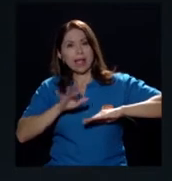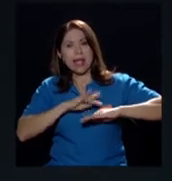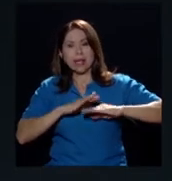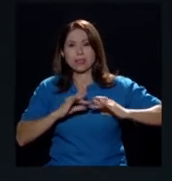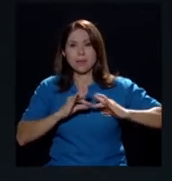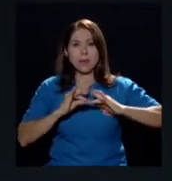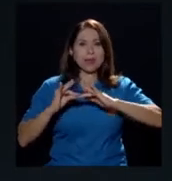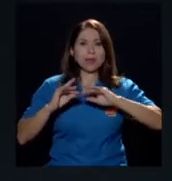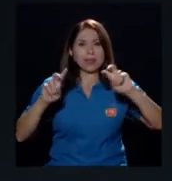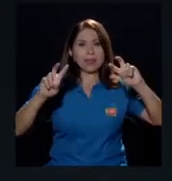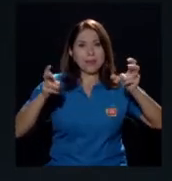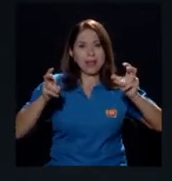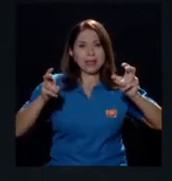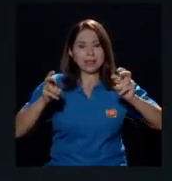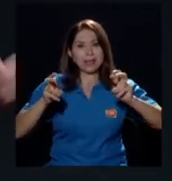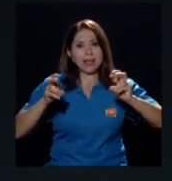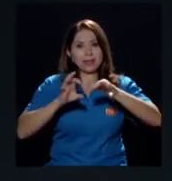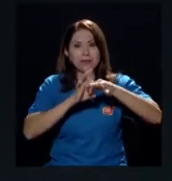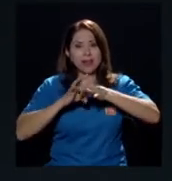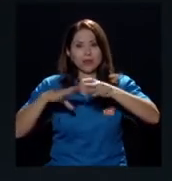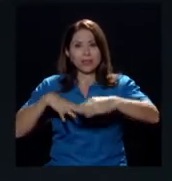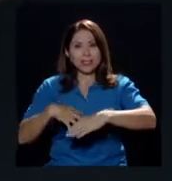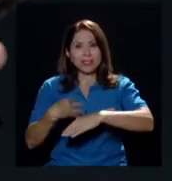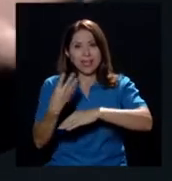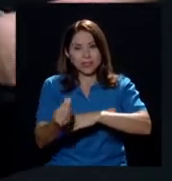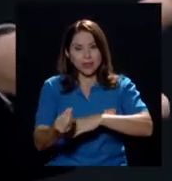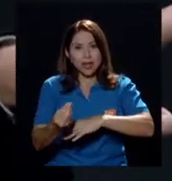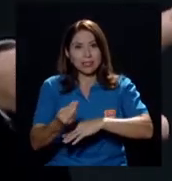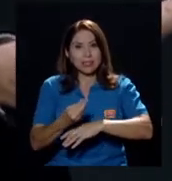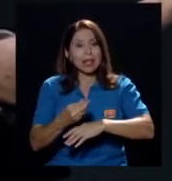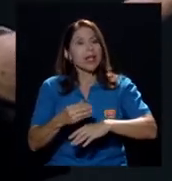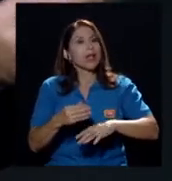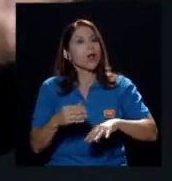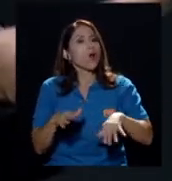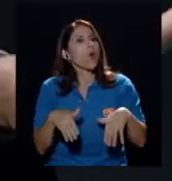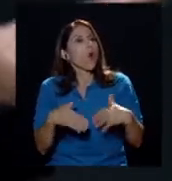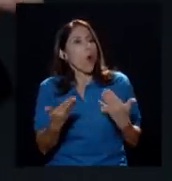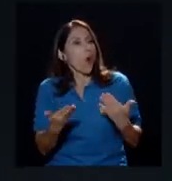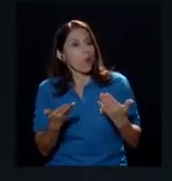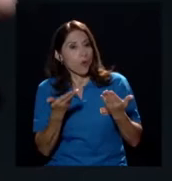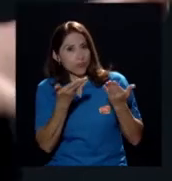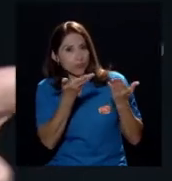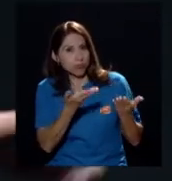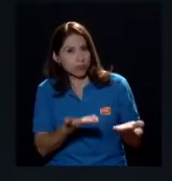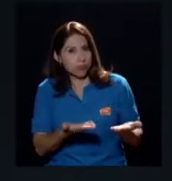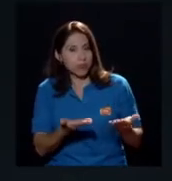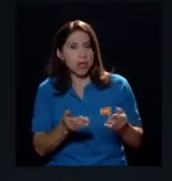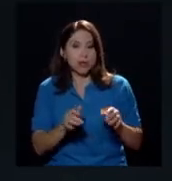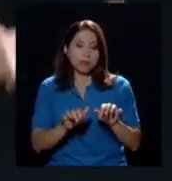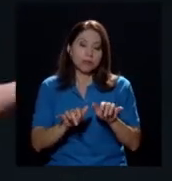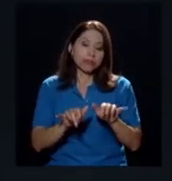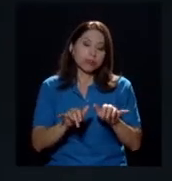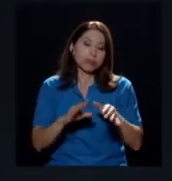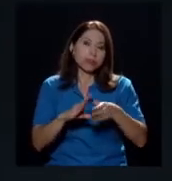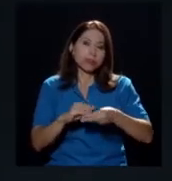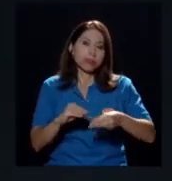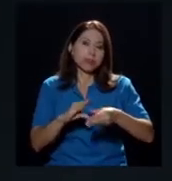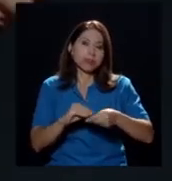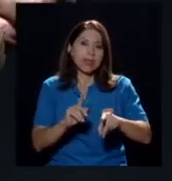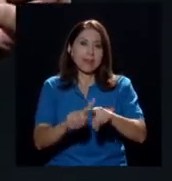tiene relaciones internacionales es como donde eduardo y lo desarrolla en varios capítulos toma